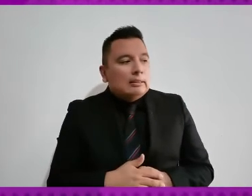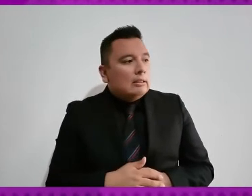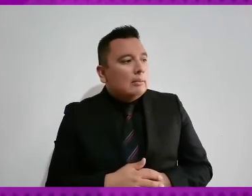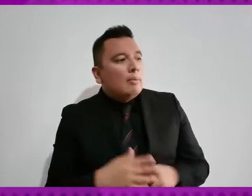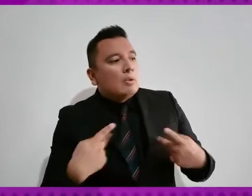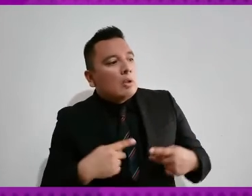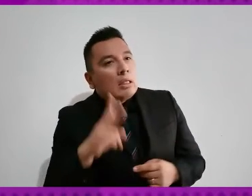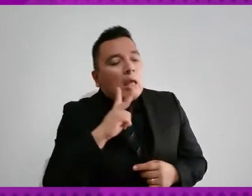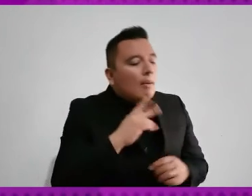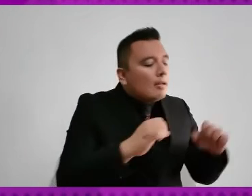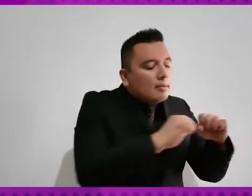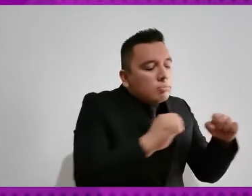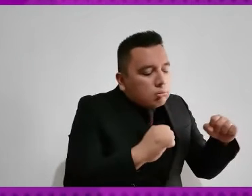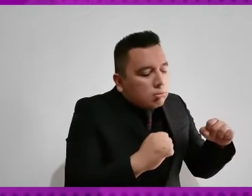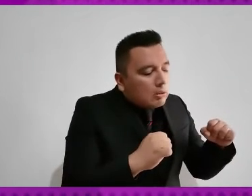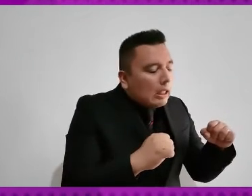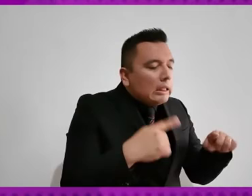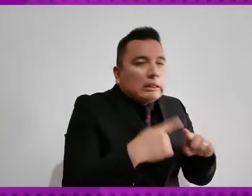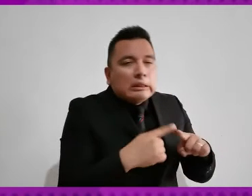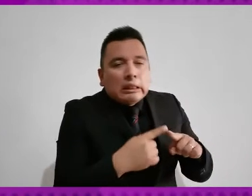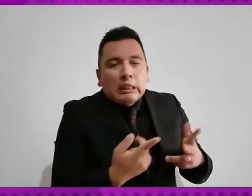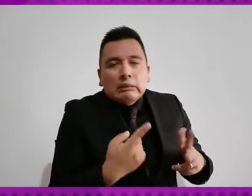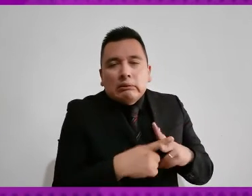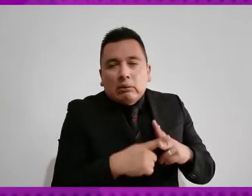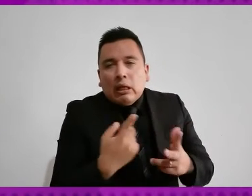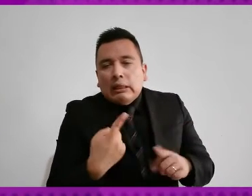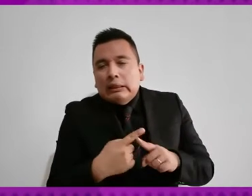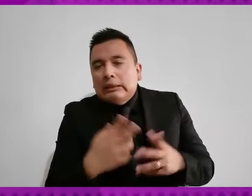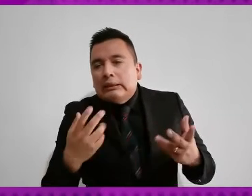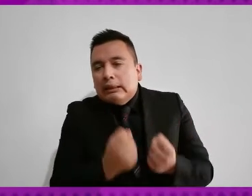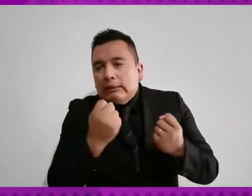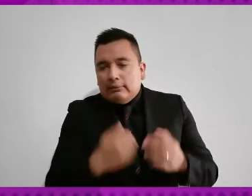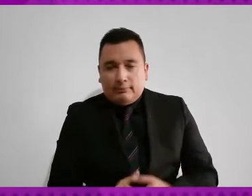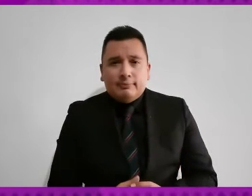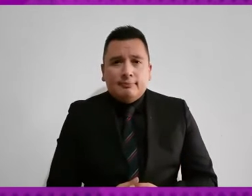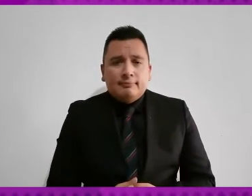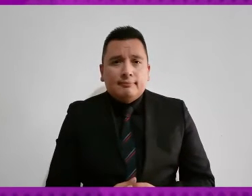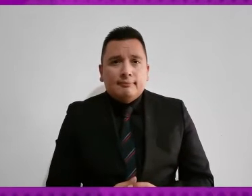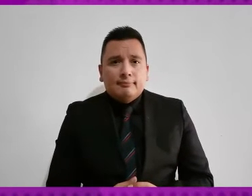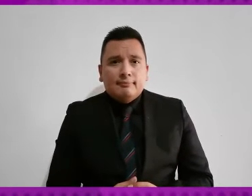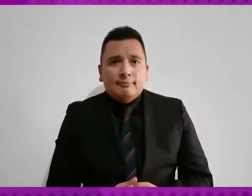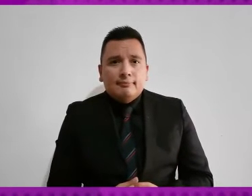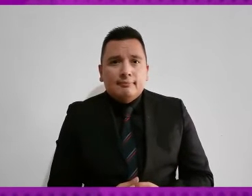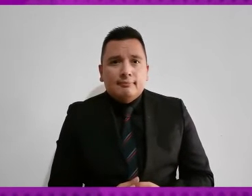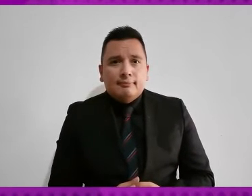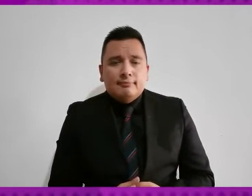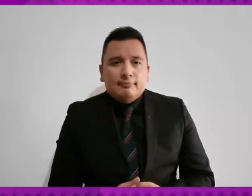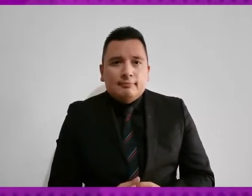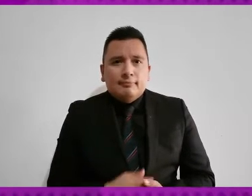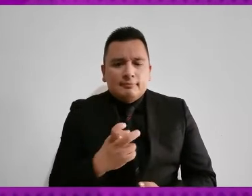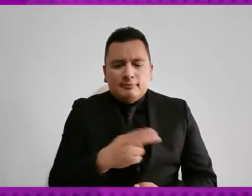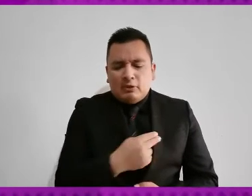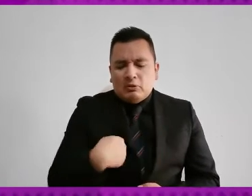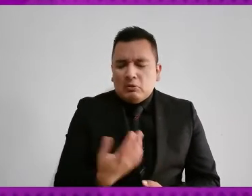básica para saber quién efectivamente en los cómputos es el vencedor al tener la mayor cantidad de votos. Entonces, en ese sentido,